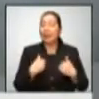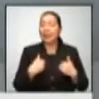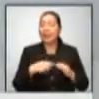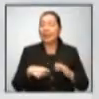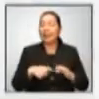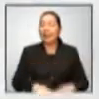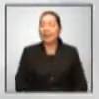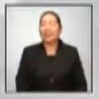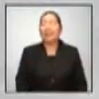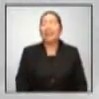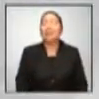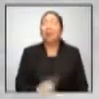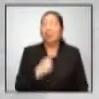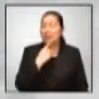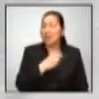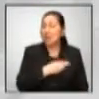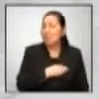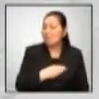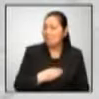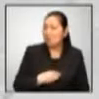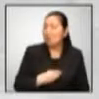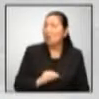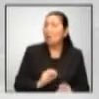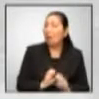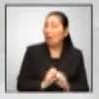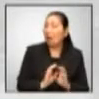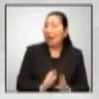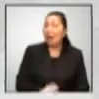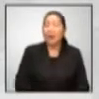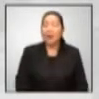correspondientes. Bueno, lo que ha dicho el ministro ha sido claro, que las